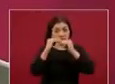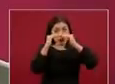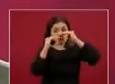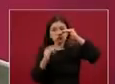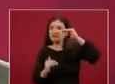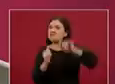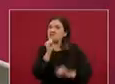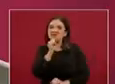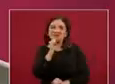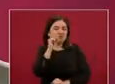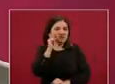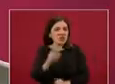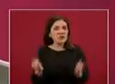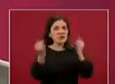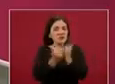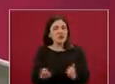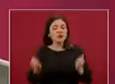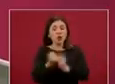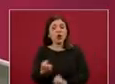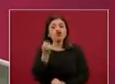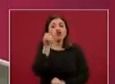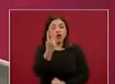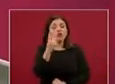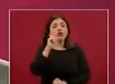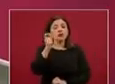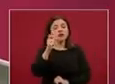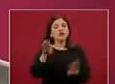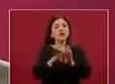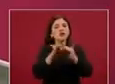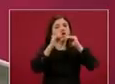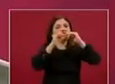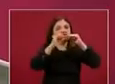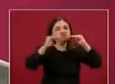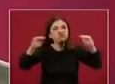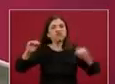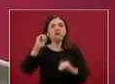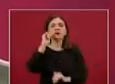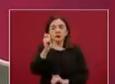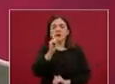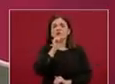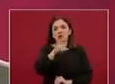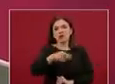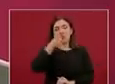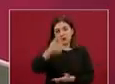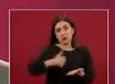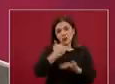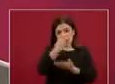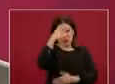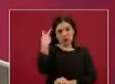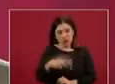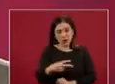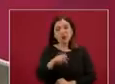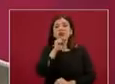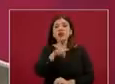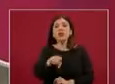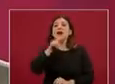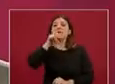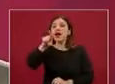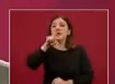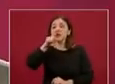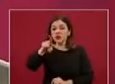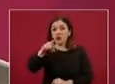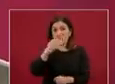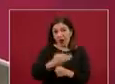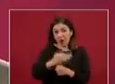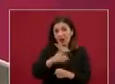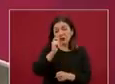en descenso. 2 que están en un estado de meseta son precisamente la Ciudad de México y Jalisco. Jalisco